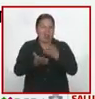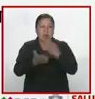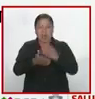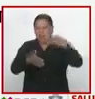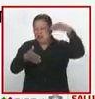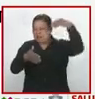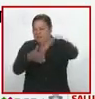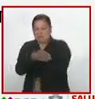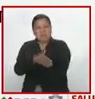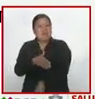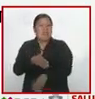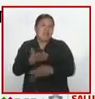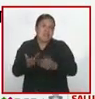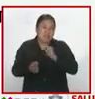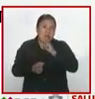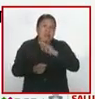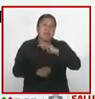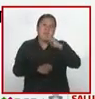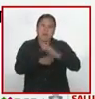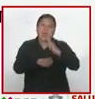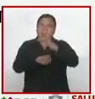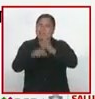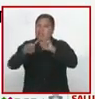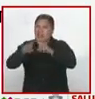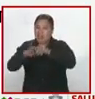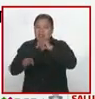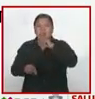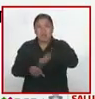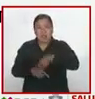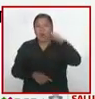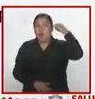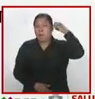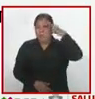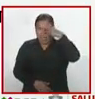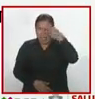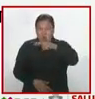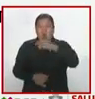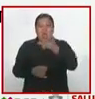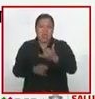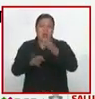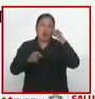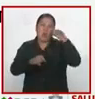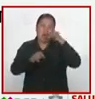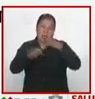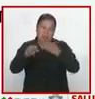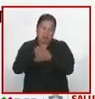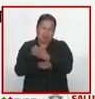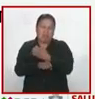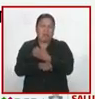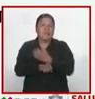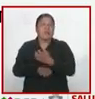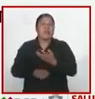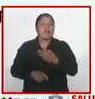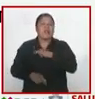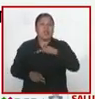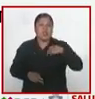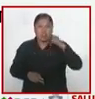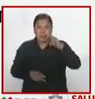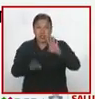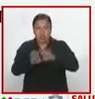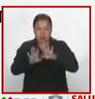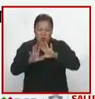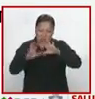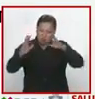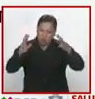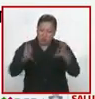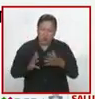por donde ha pasado incluyendo méxico incluyendo oaxaca y lo que se ha visto en el mundo verdad es